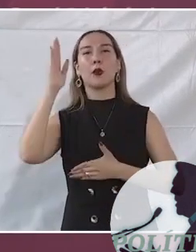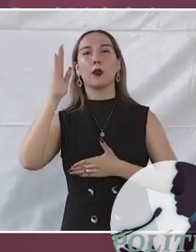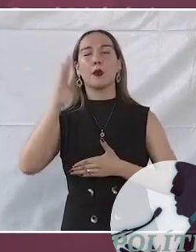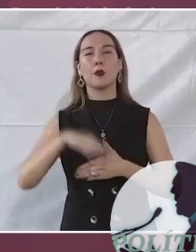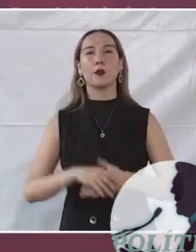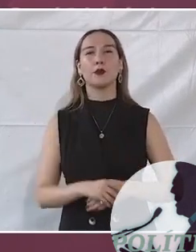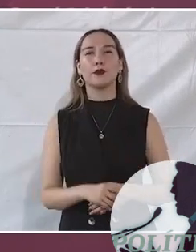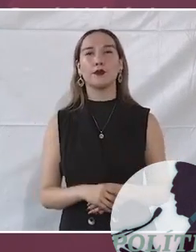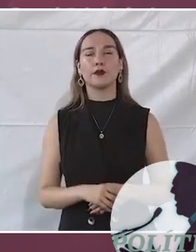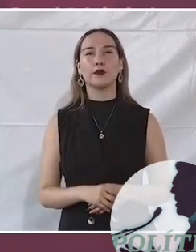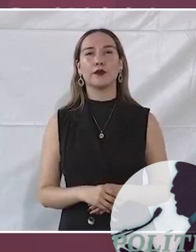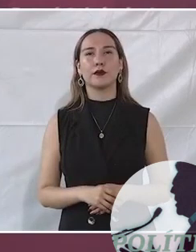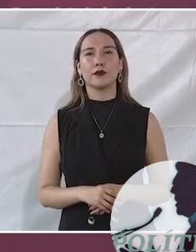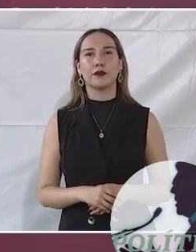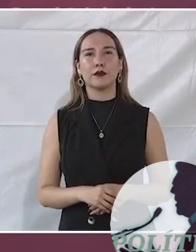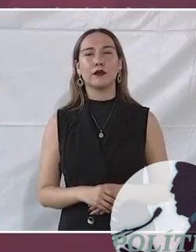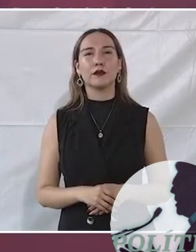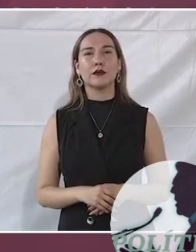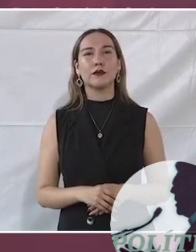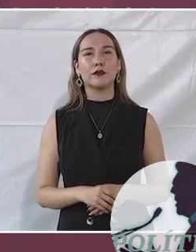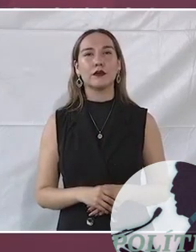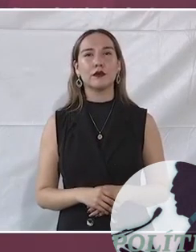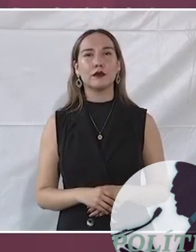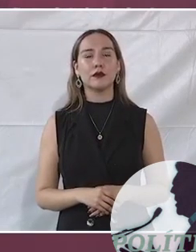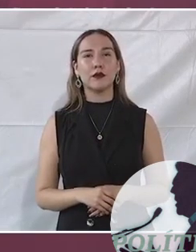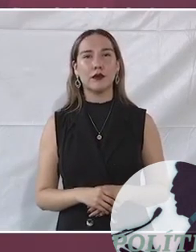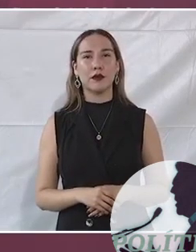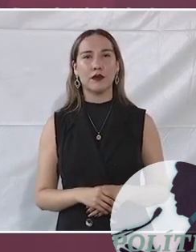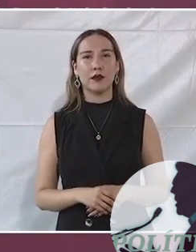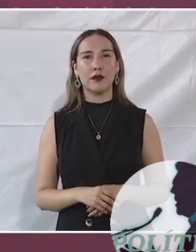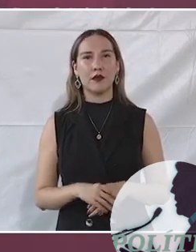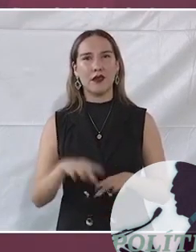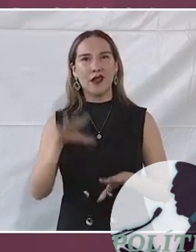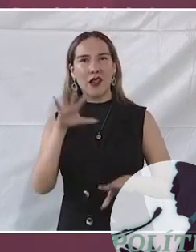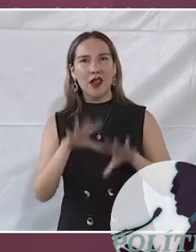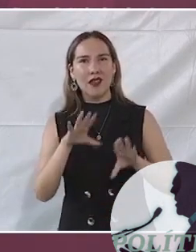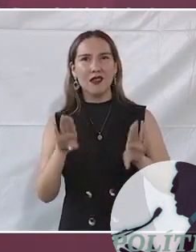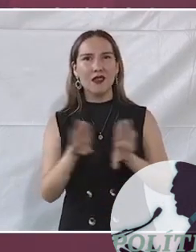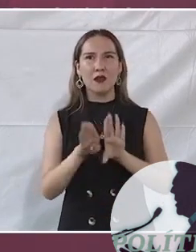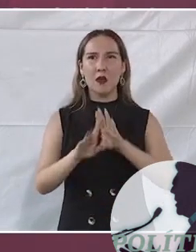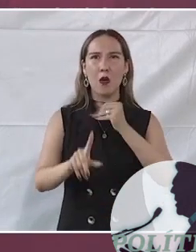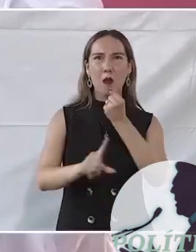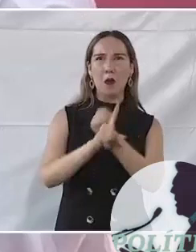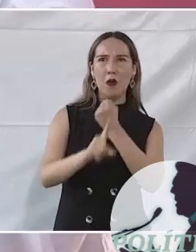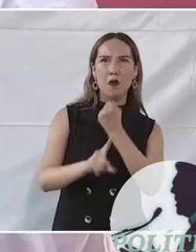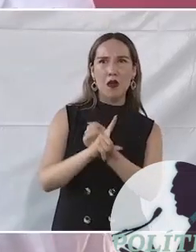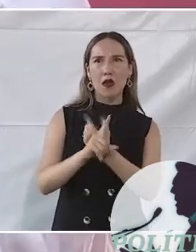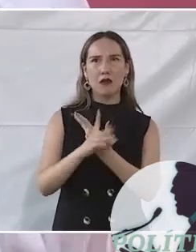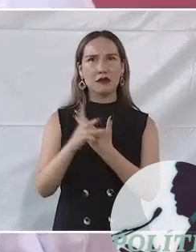de calamidades, de inundaciones, de temblores,